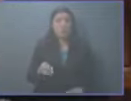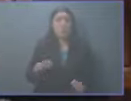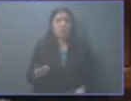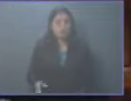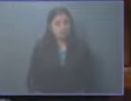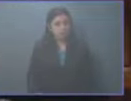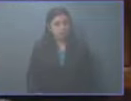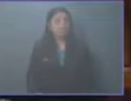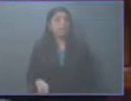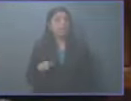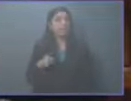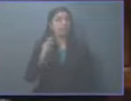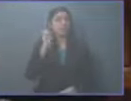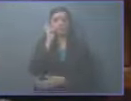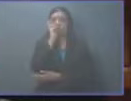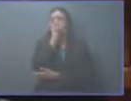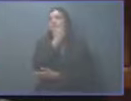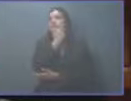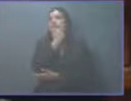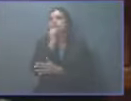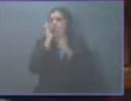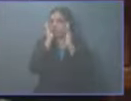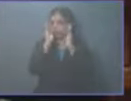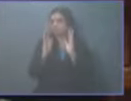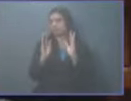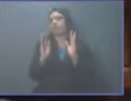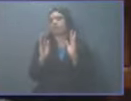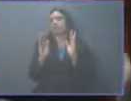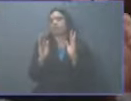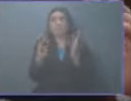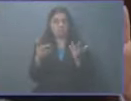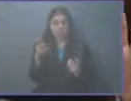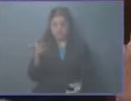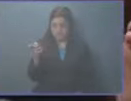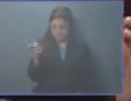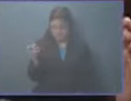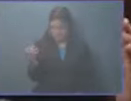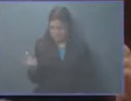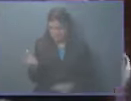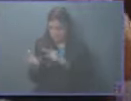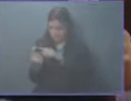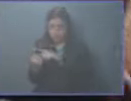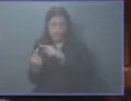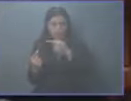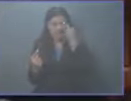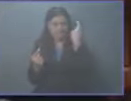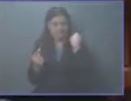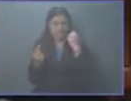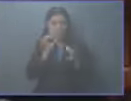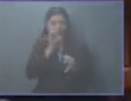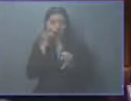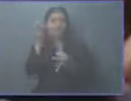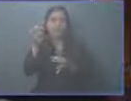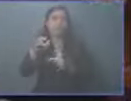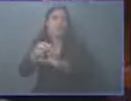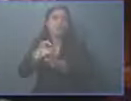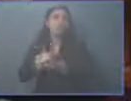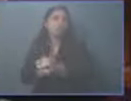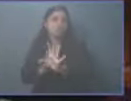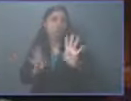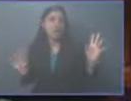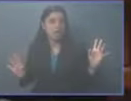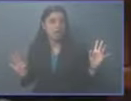Eso sí llama poderosamente la atención, porque si él había renunciado desde el día de ayer y su renuncia